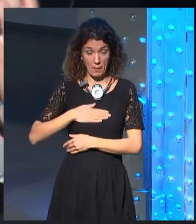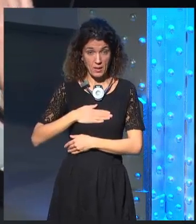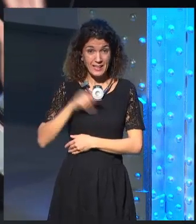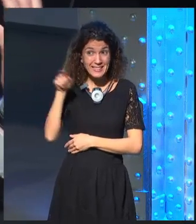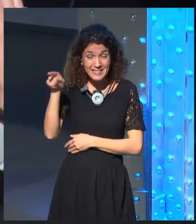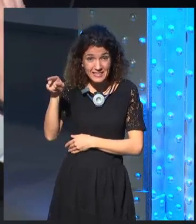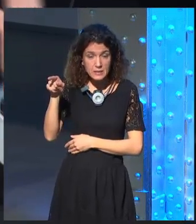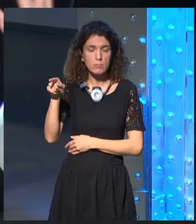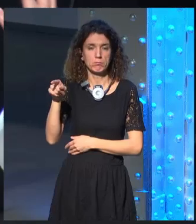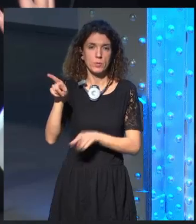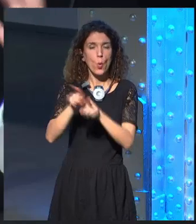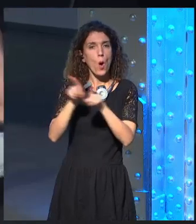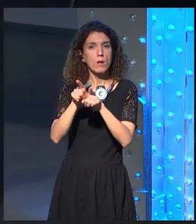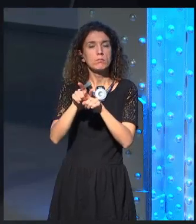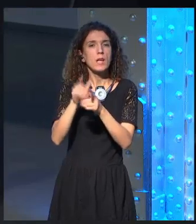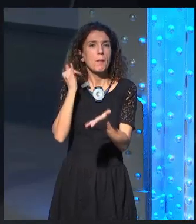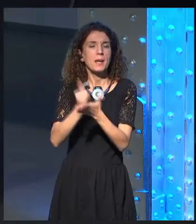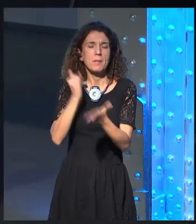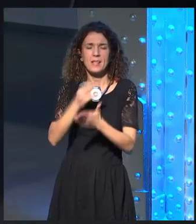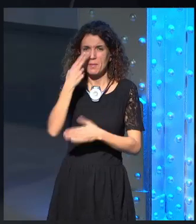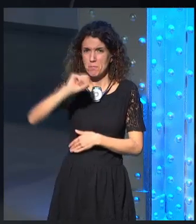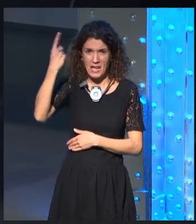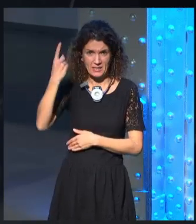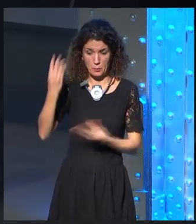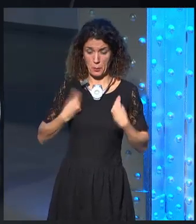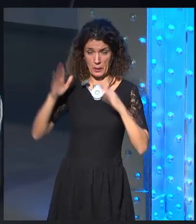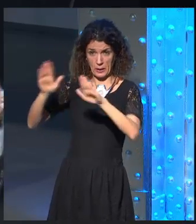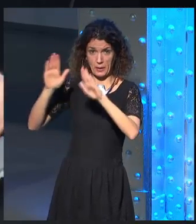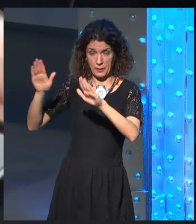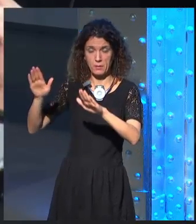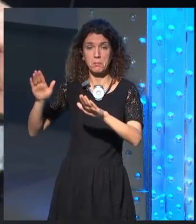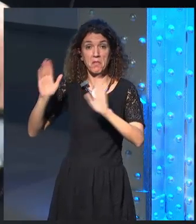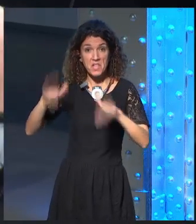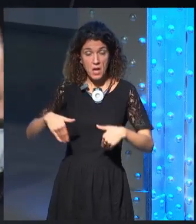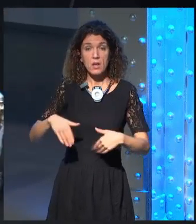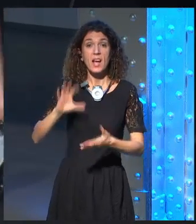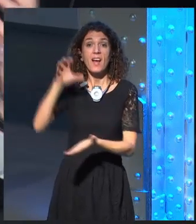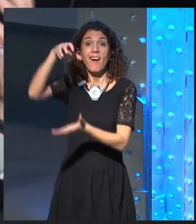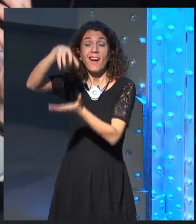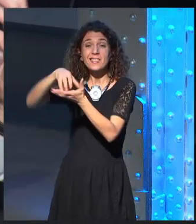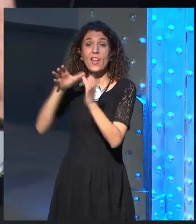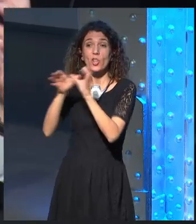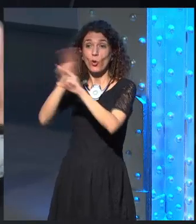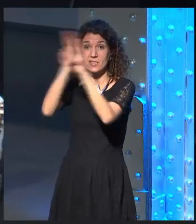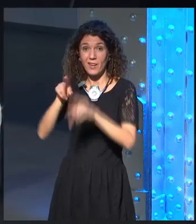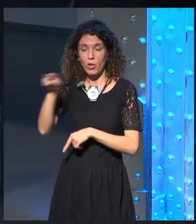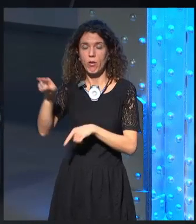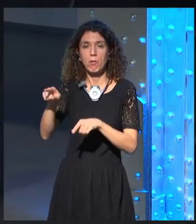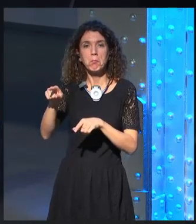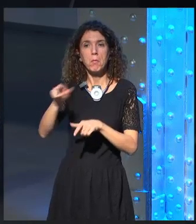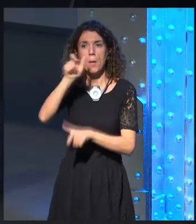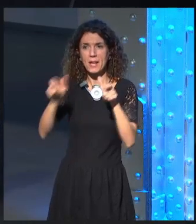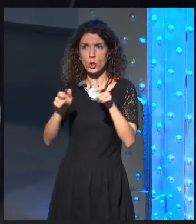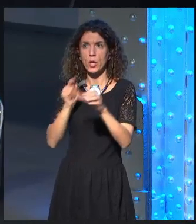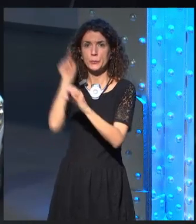que este es el experimento más interesante de todos, el hecho de que esta Estación Espacial Internacional esté acogiendo a